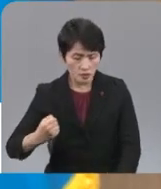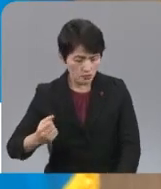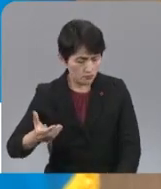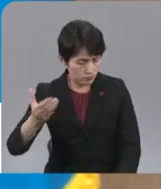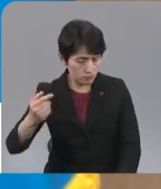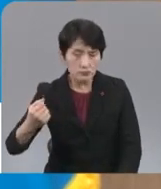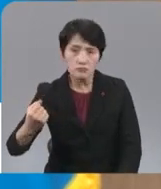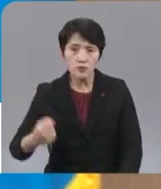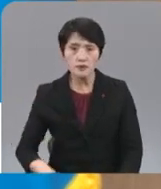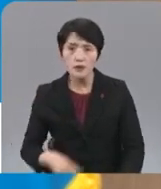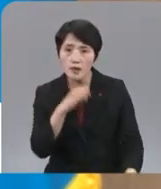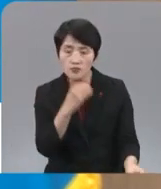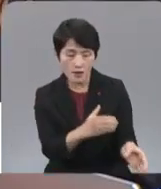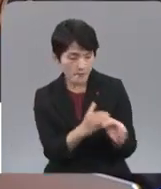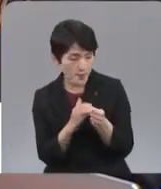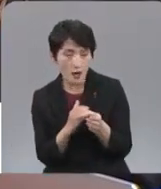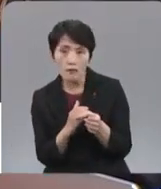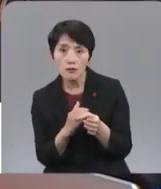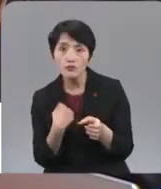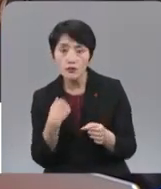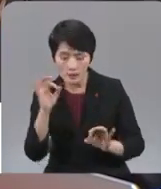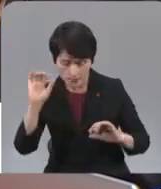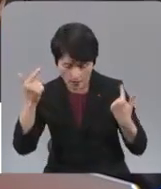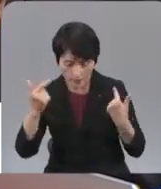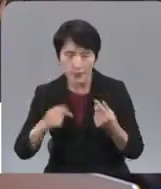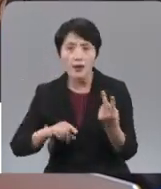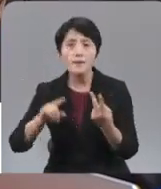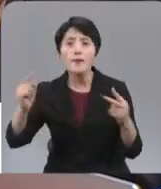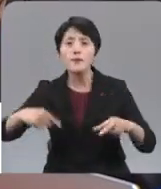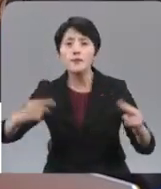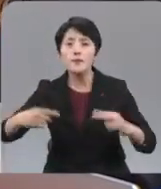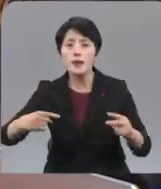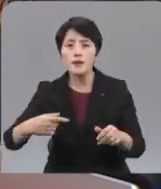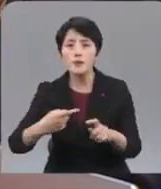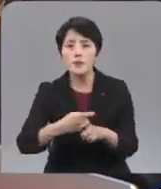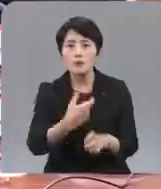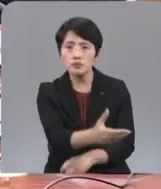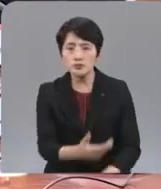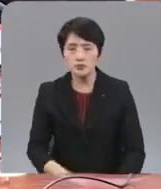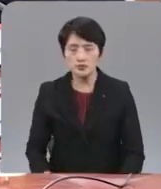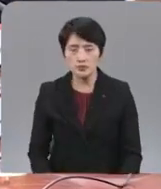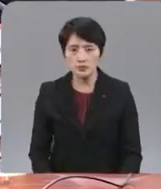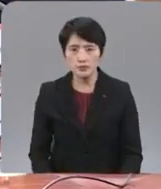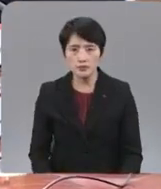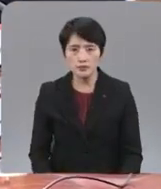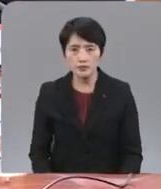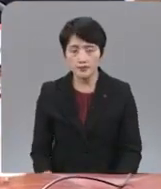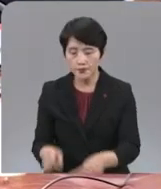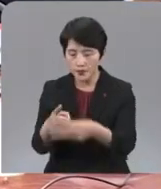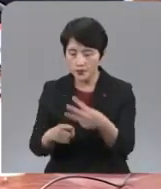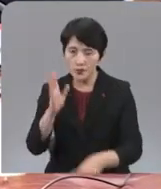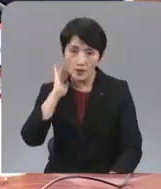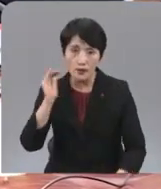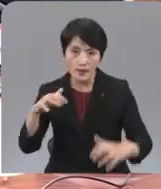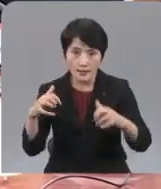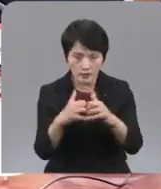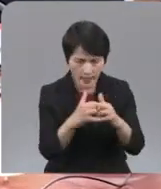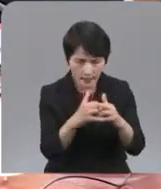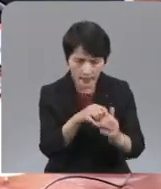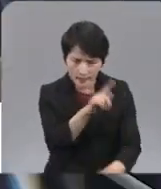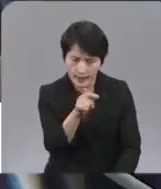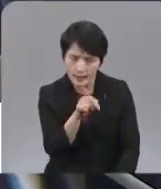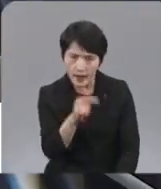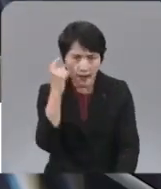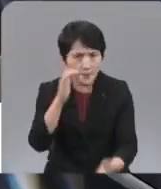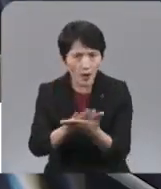del martes 16 el mandatario calificó los ensayos balísticos y de artillería que Corea del Norte vino efectuando desde comienzos de año